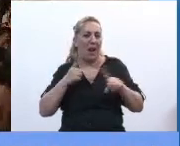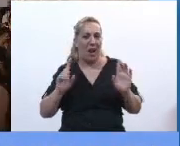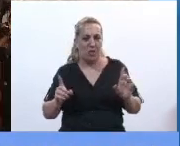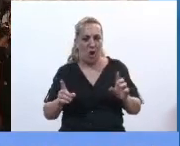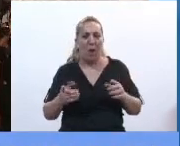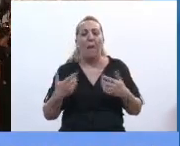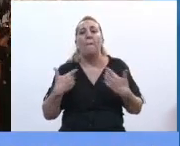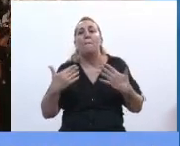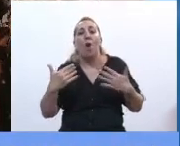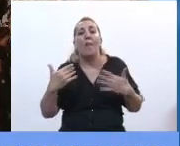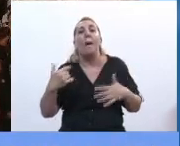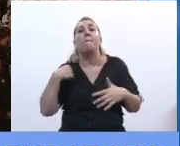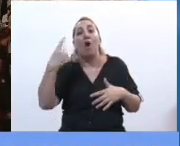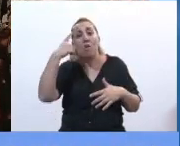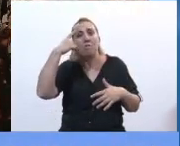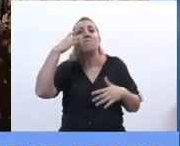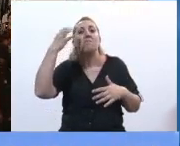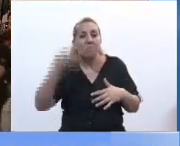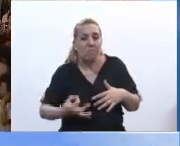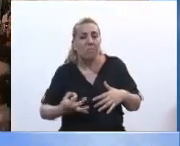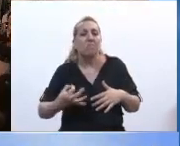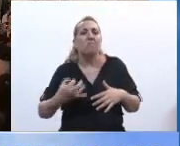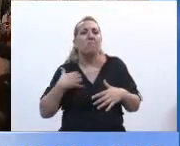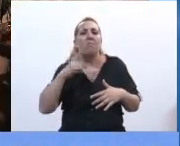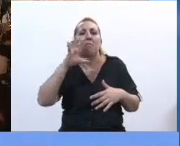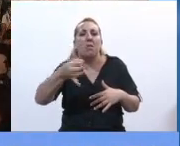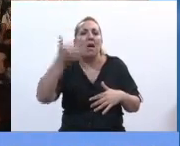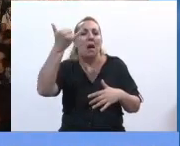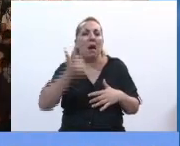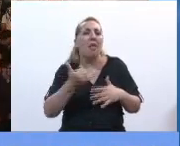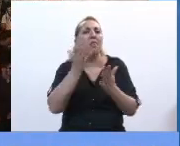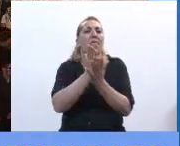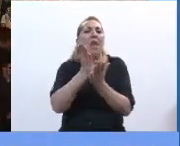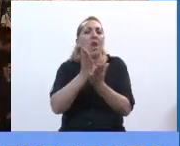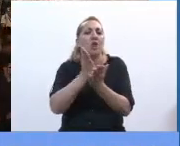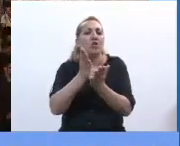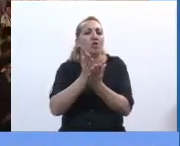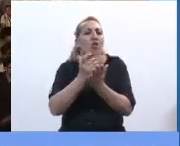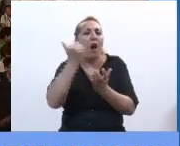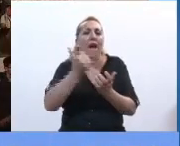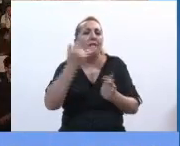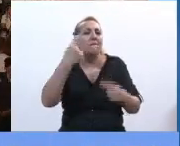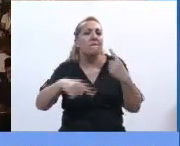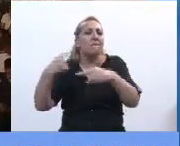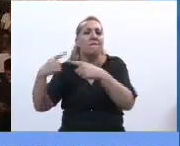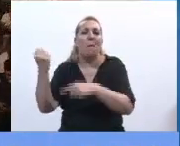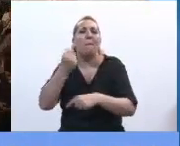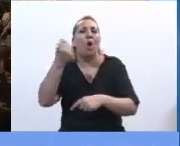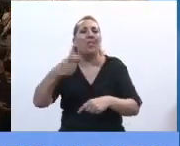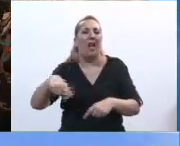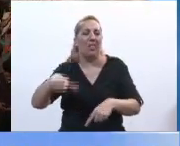pues estar seguros de encontrar reflejadas en el derecho todas las variedades esenciales de la sociedad social